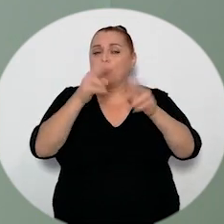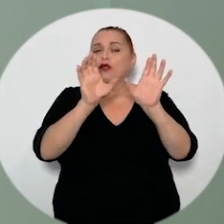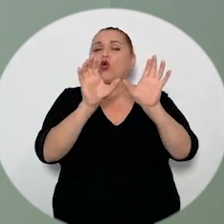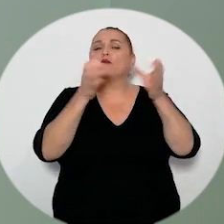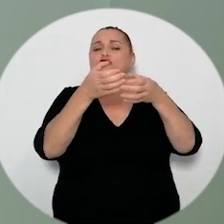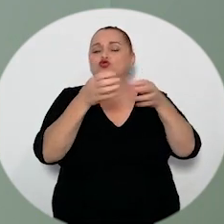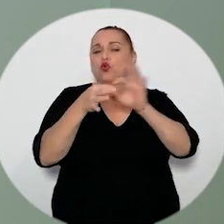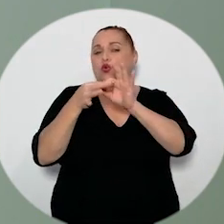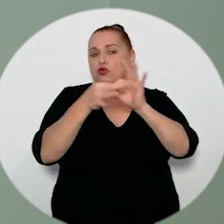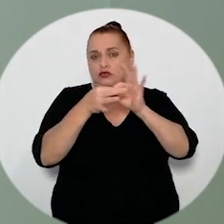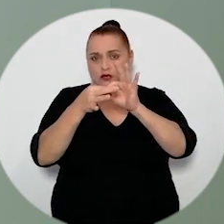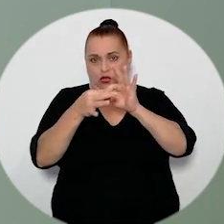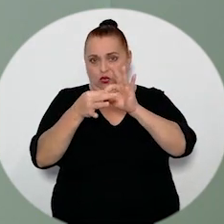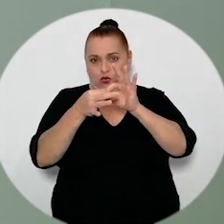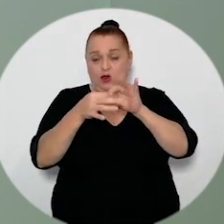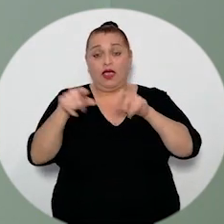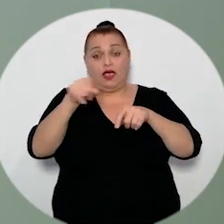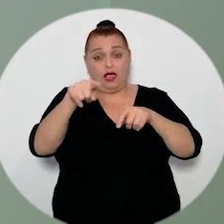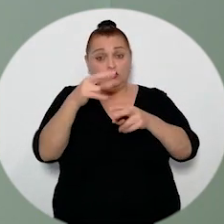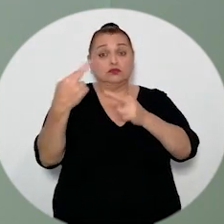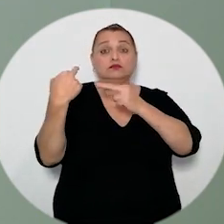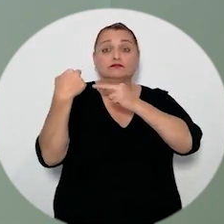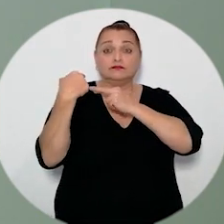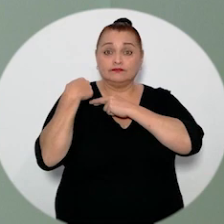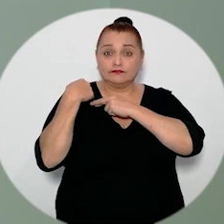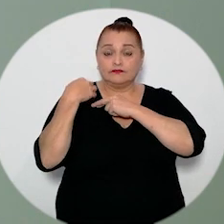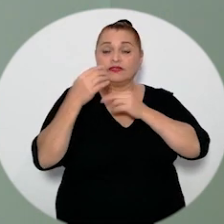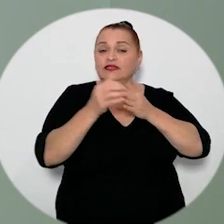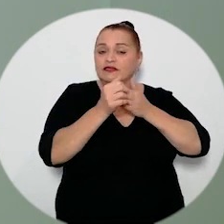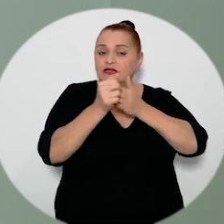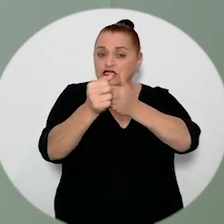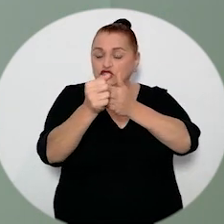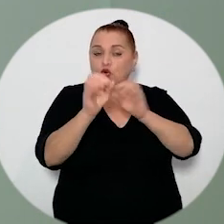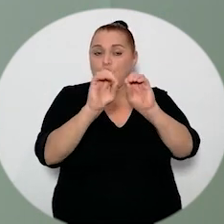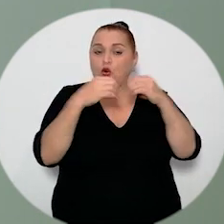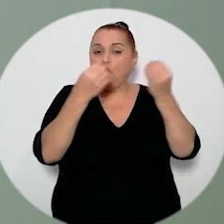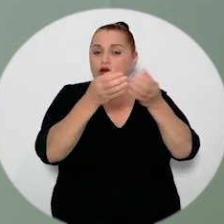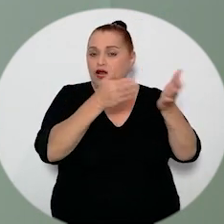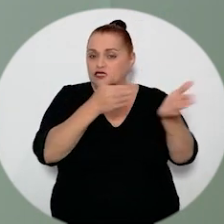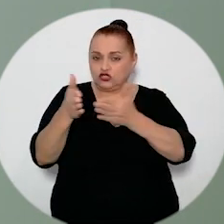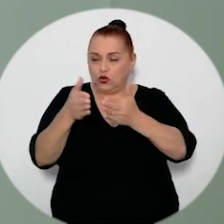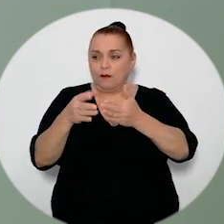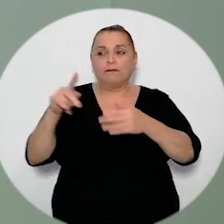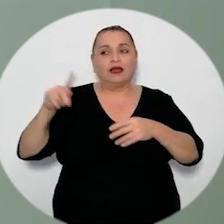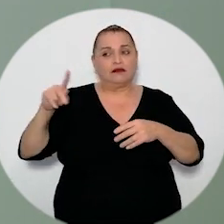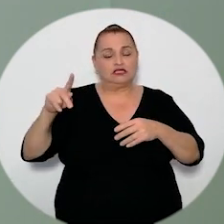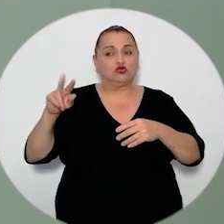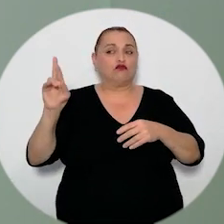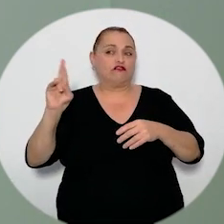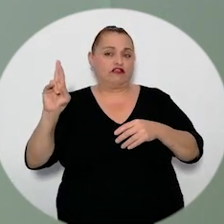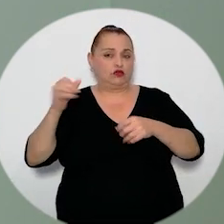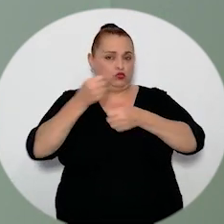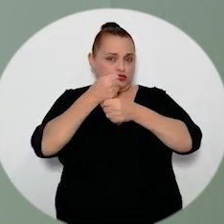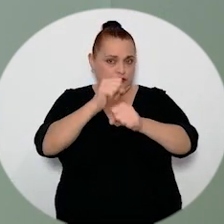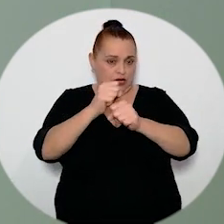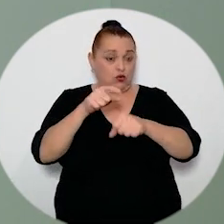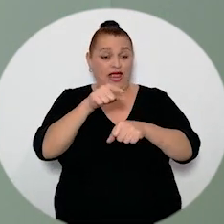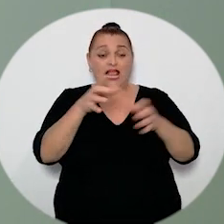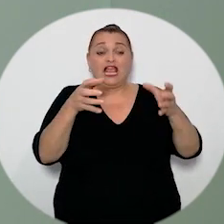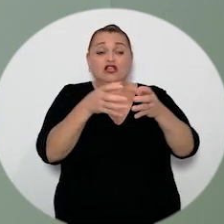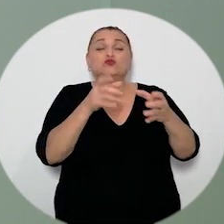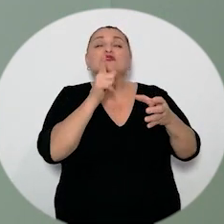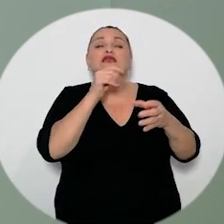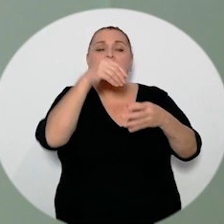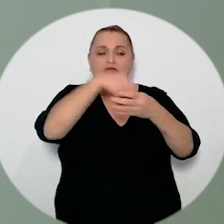una comisión coordinadora que se encargue de la dirección y organización del plebiscito o referéndum municipal. Este órgano